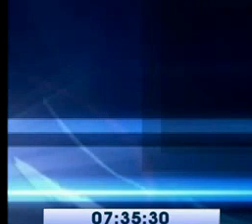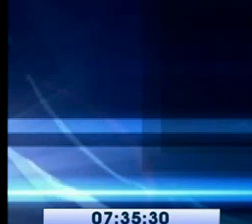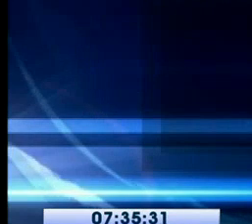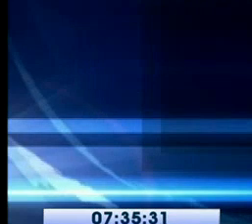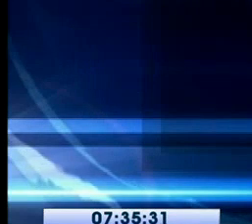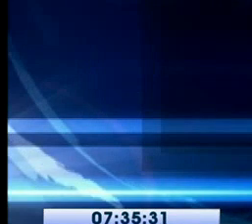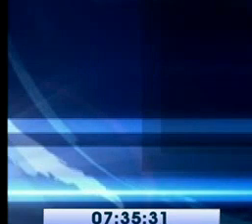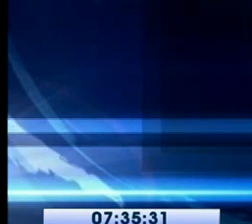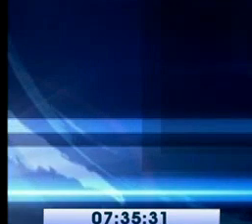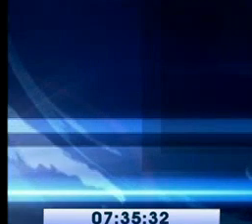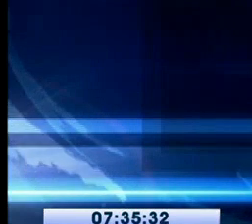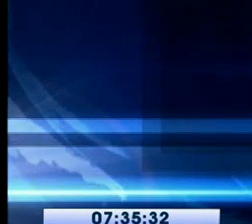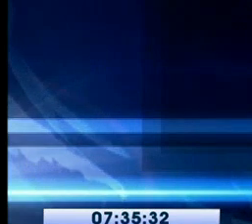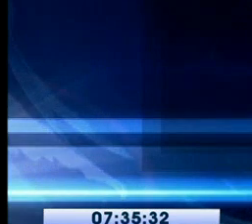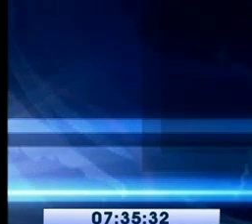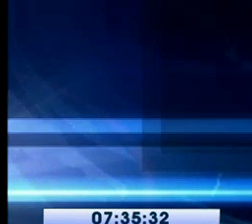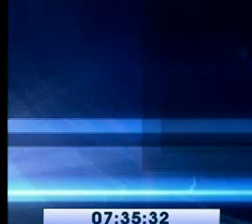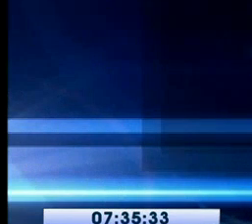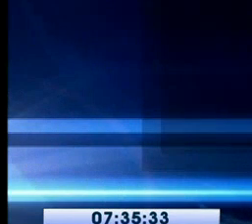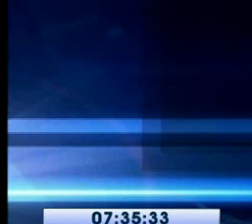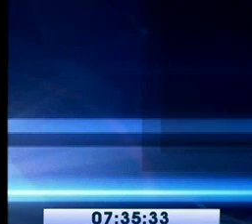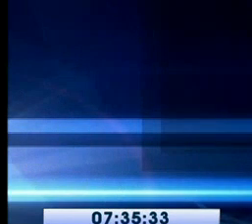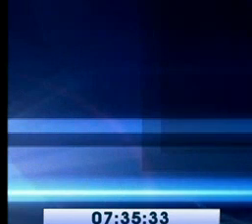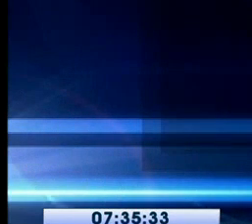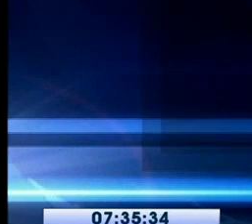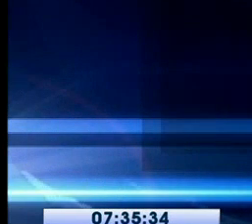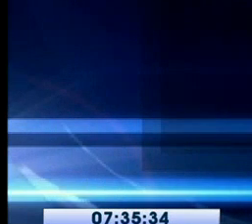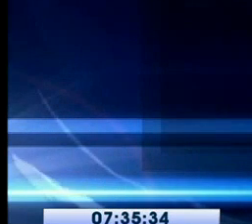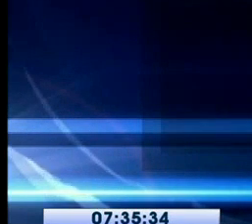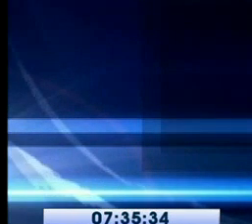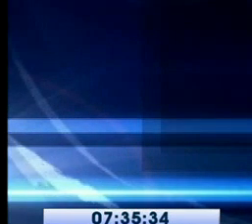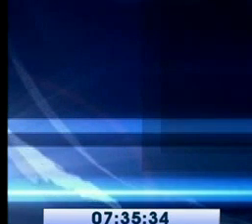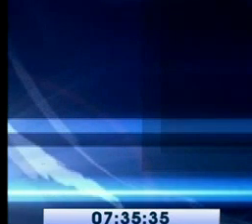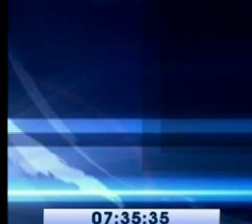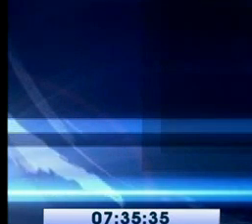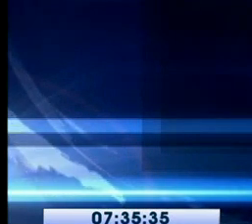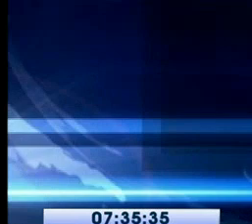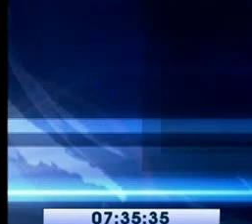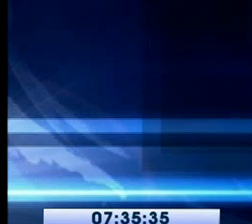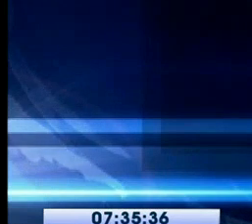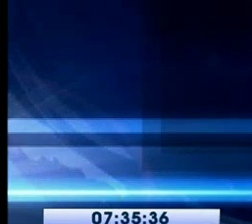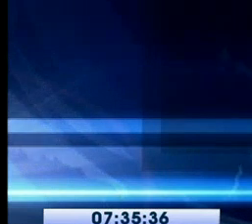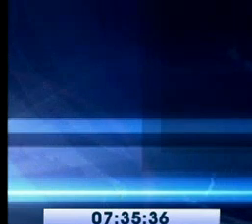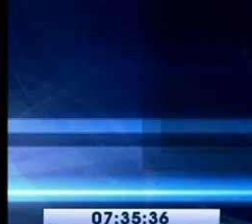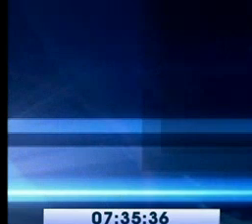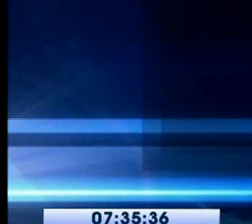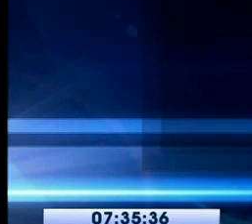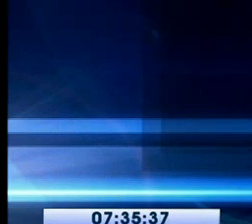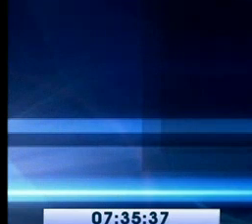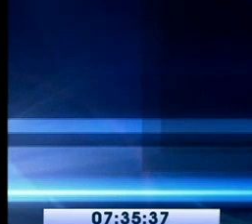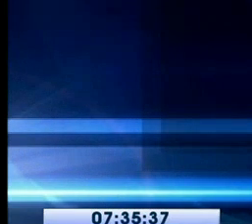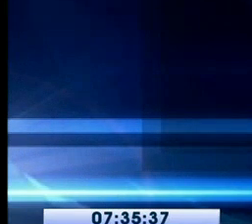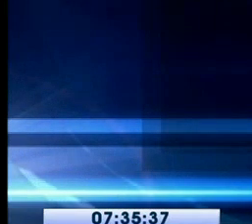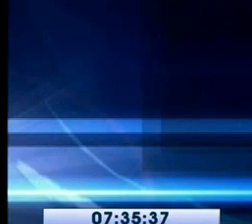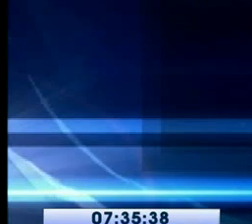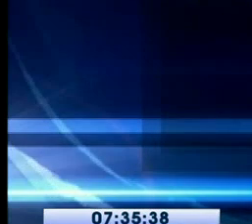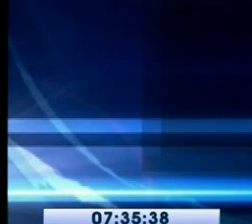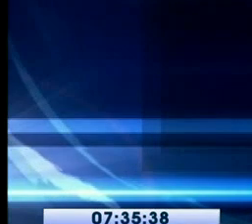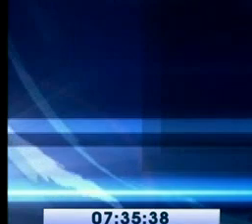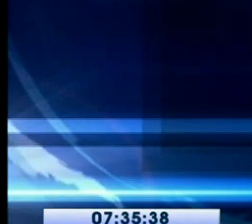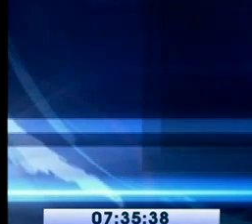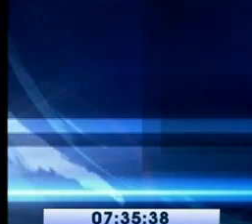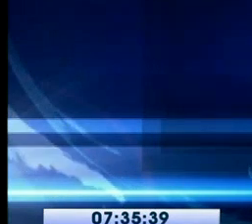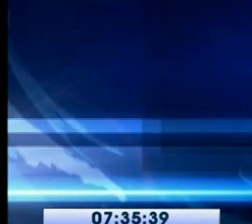Bastión, bloques 7, 8, 21 y 22 y Ciudad Victoria 1 y 2.